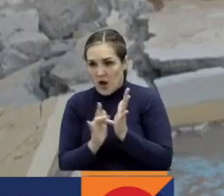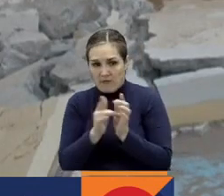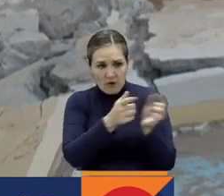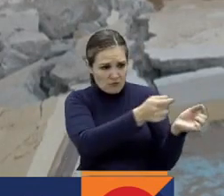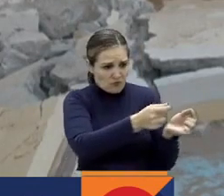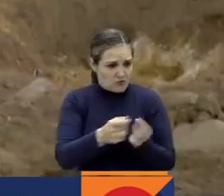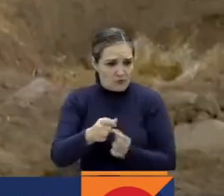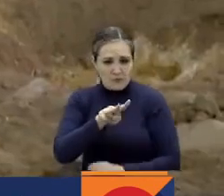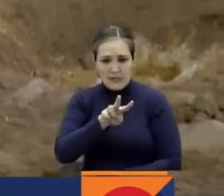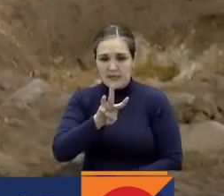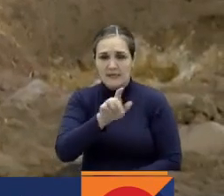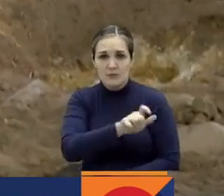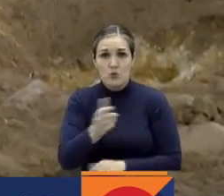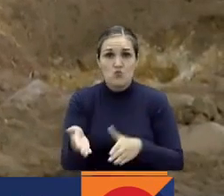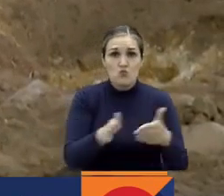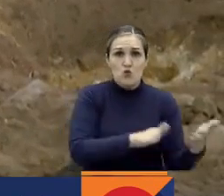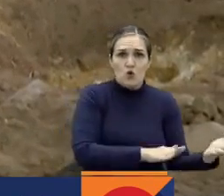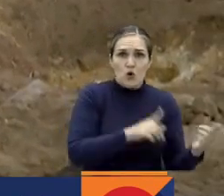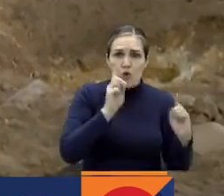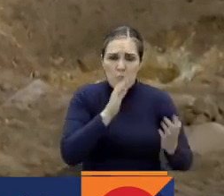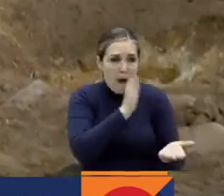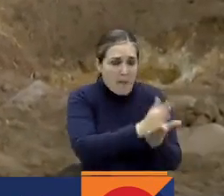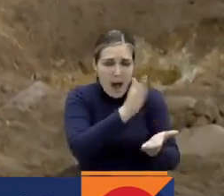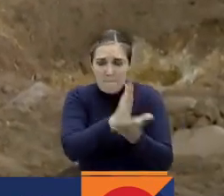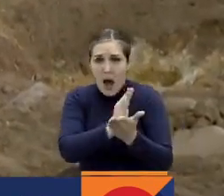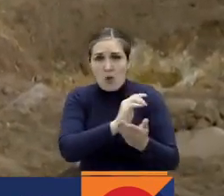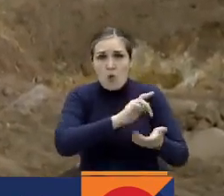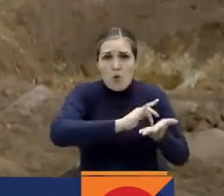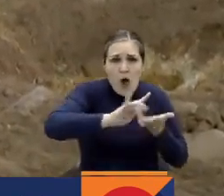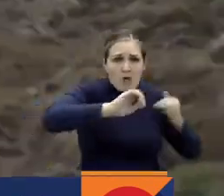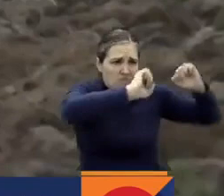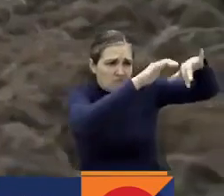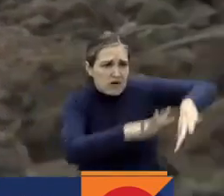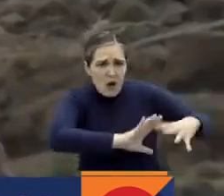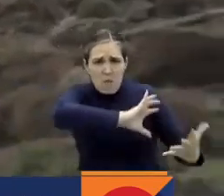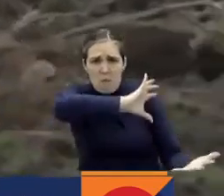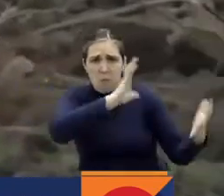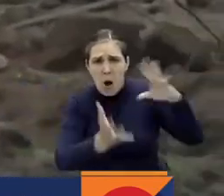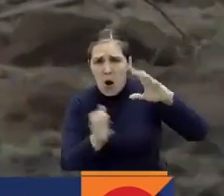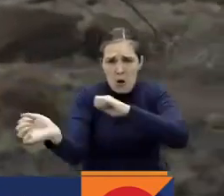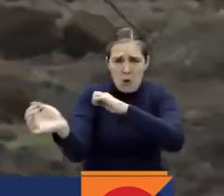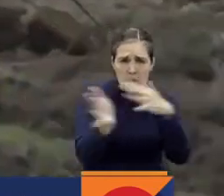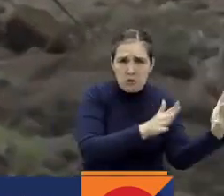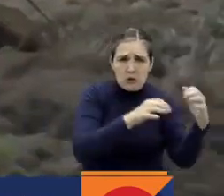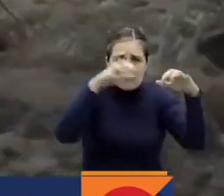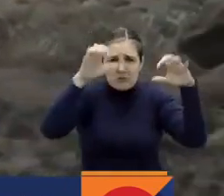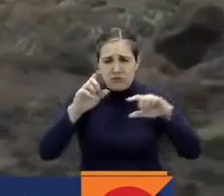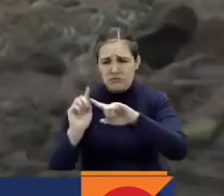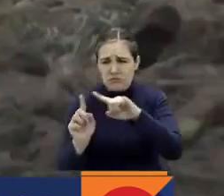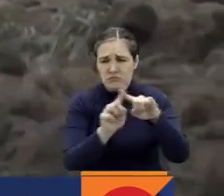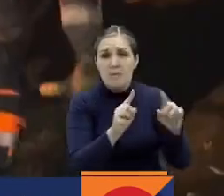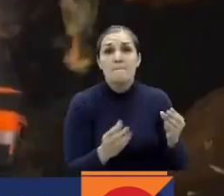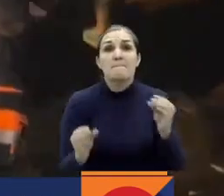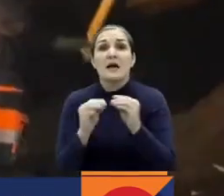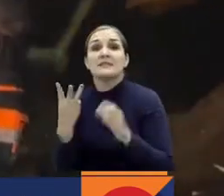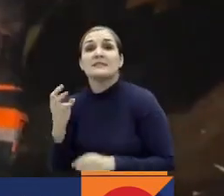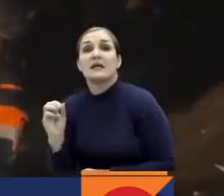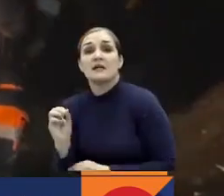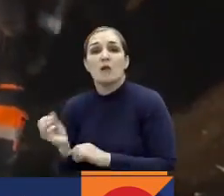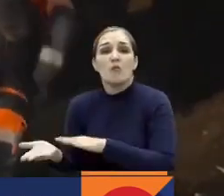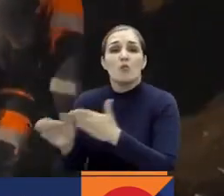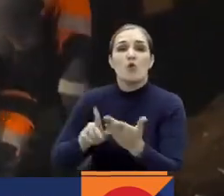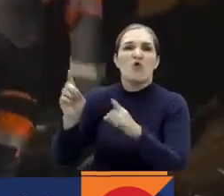la Secretaría Nacional de Gestión de Riesgos por emergencias relacionadas con los fuertes vientos, mientras que 30 más murieron en